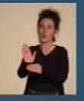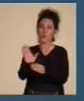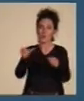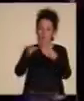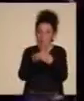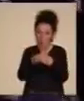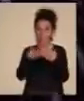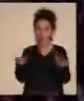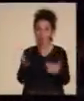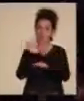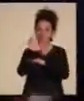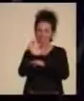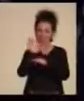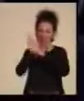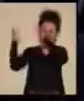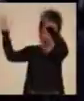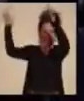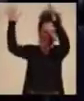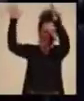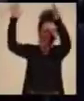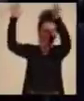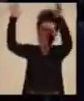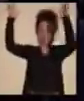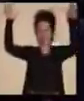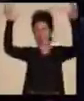Las Basilonas.